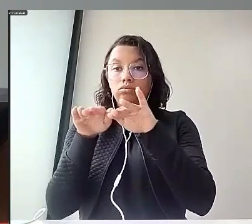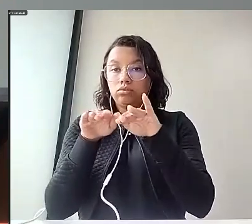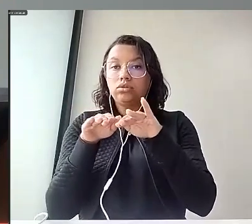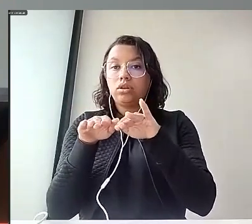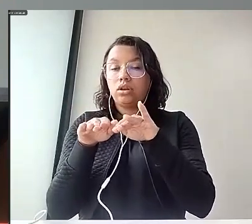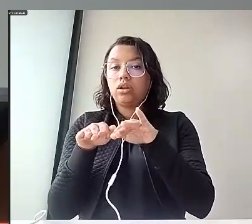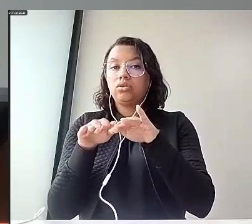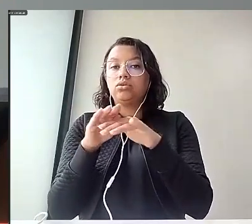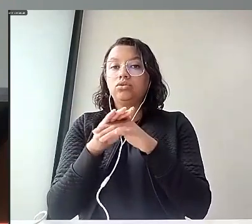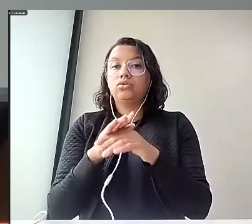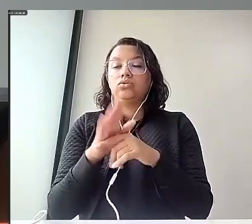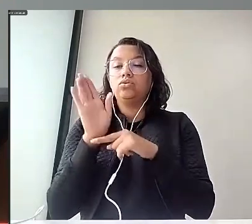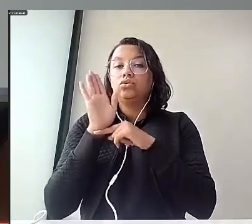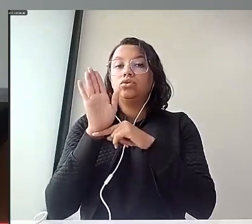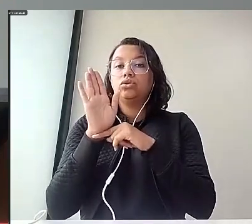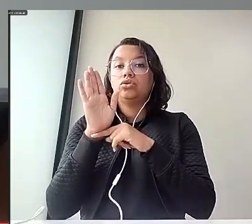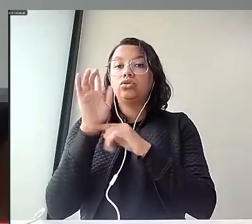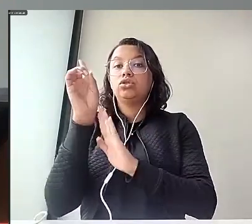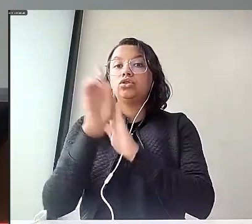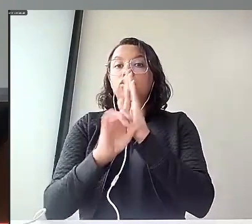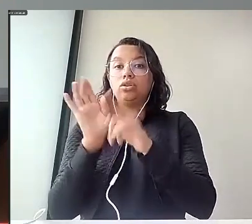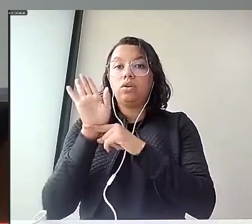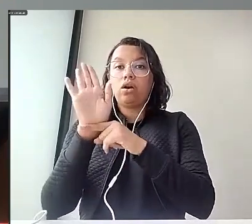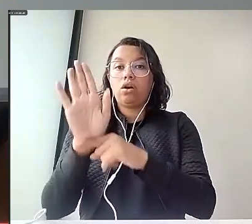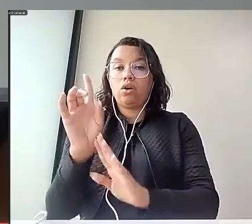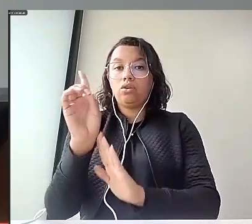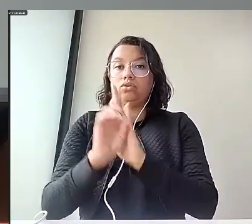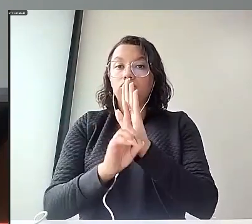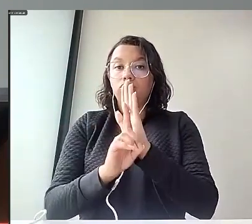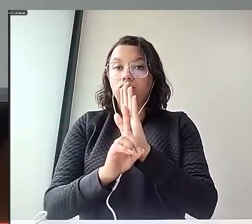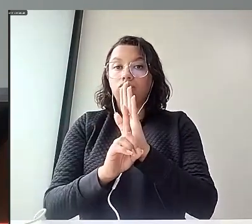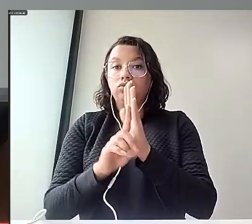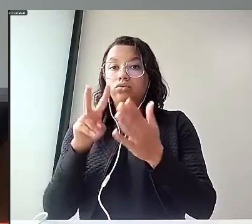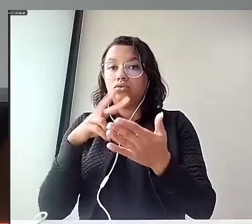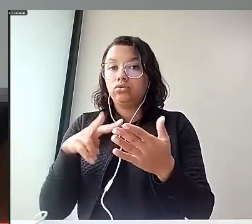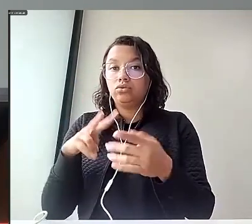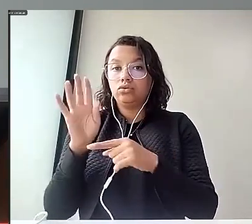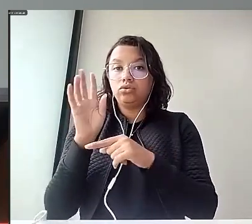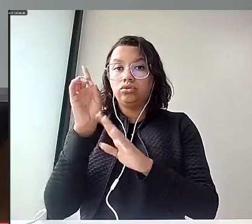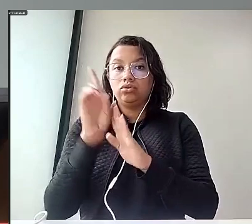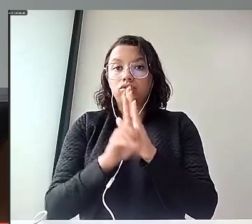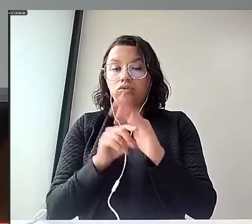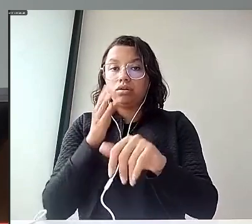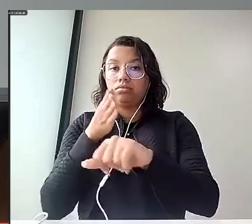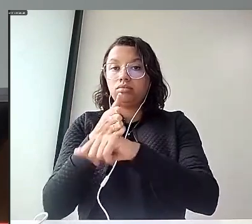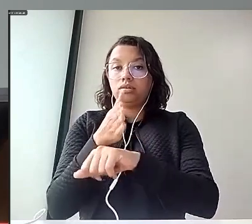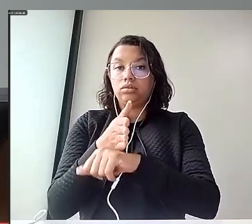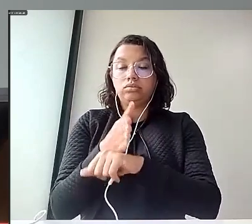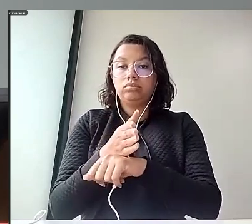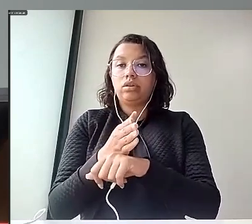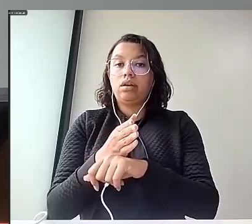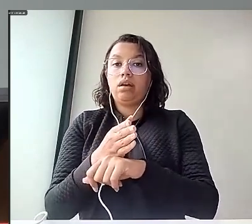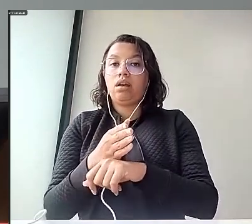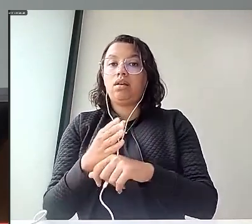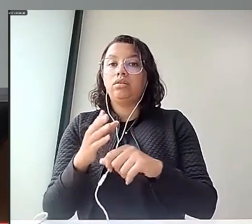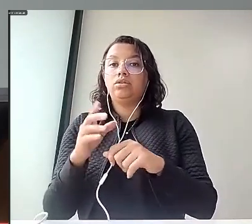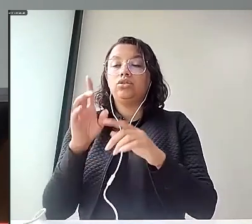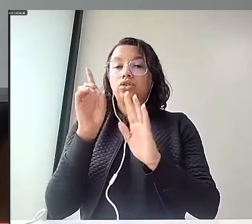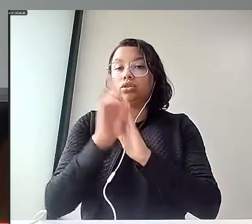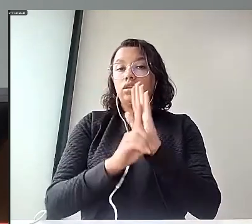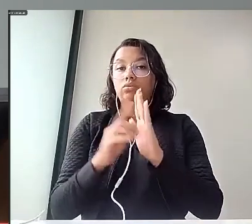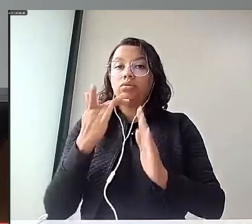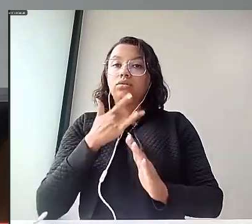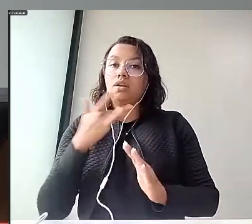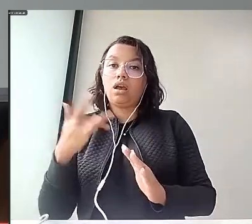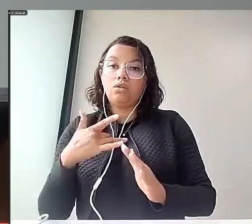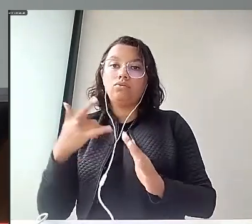de asilo, derecho al empleo, derecho a la huelga, derecho a participar en sindicatos, derecho a la salud, etcétera,